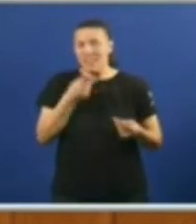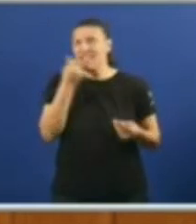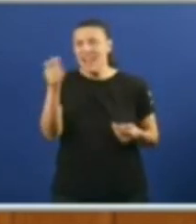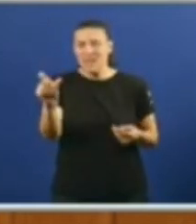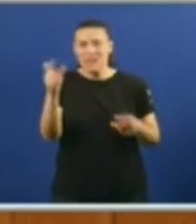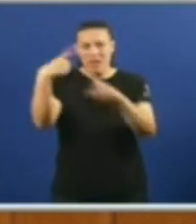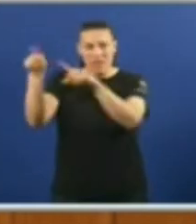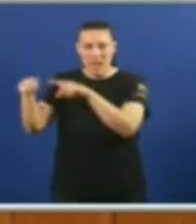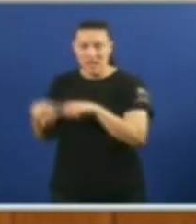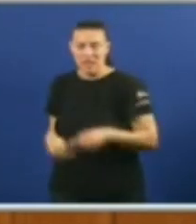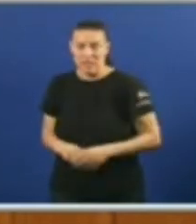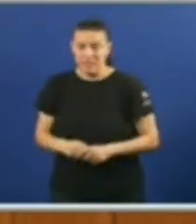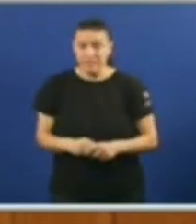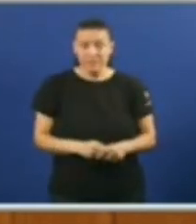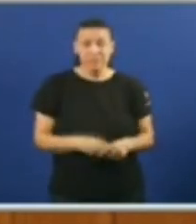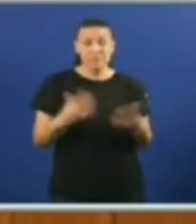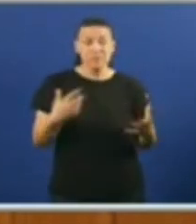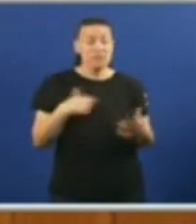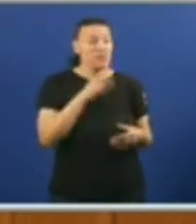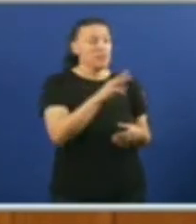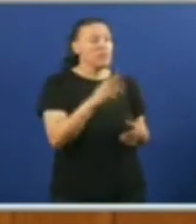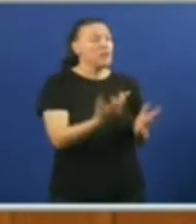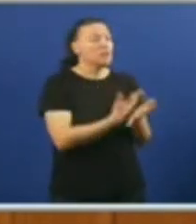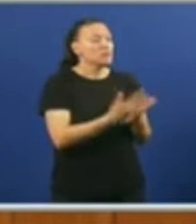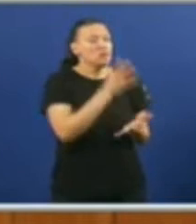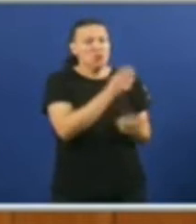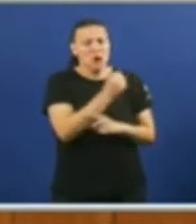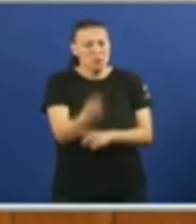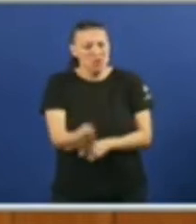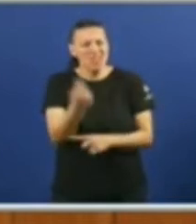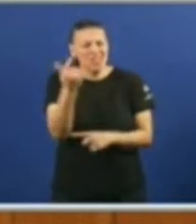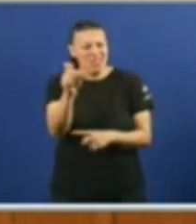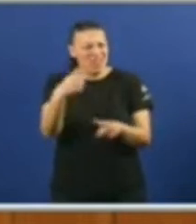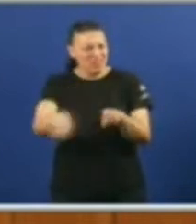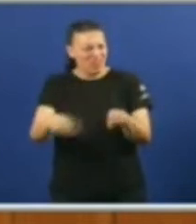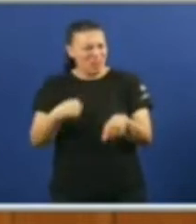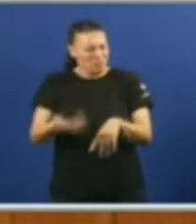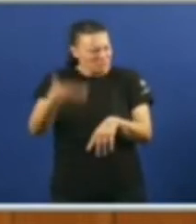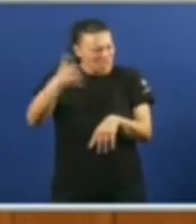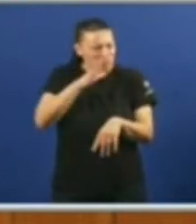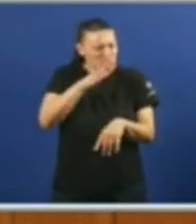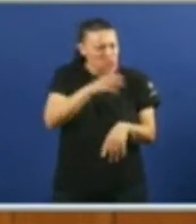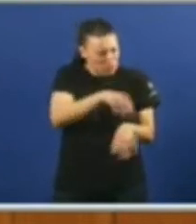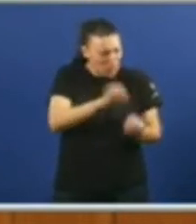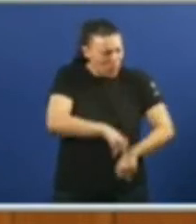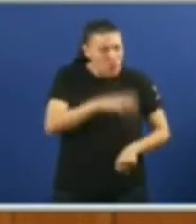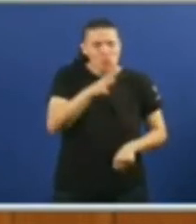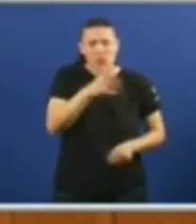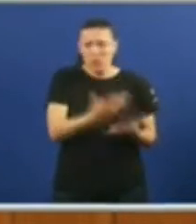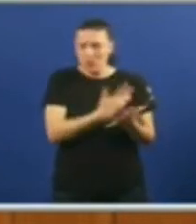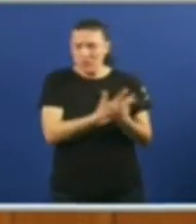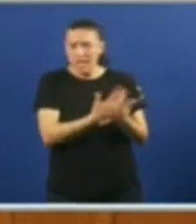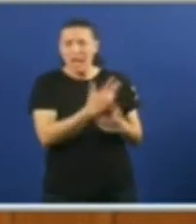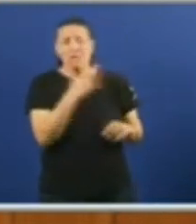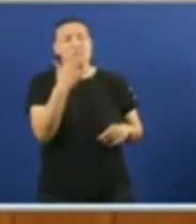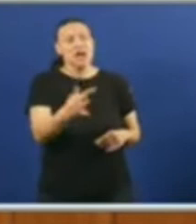tarifas diferenciadas. O que nos ten que decir o Partido Popular é porque apoian que haxa unha tarifa que nos suba o prezo da luz, e porque están en contra de